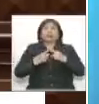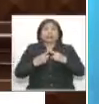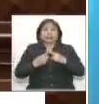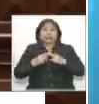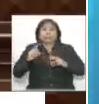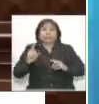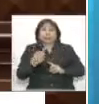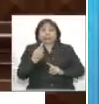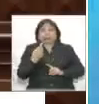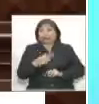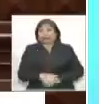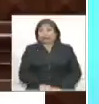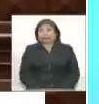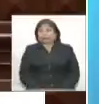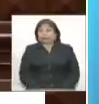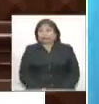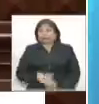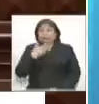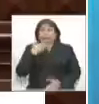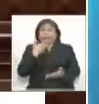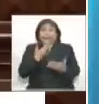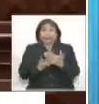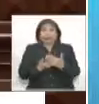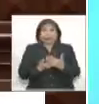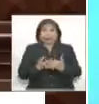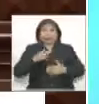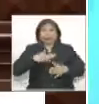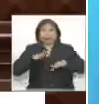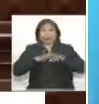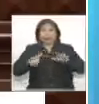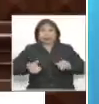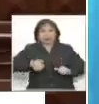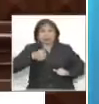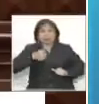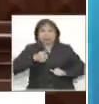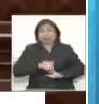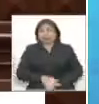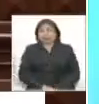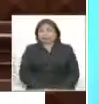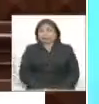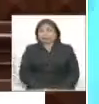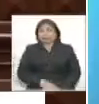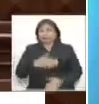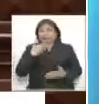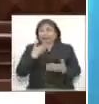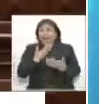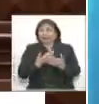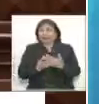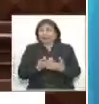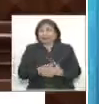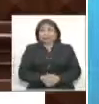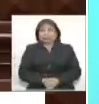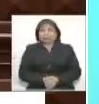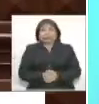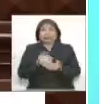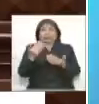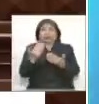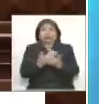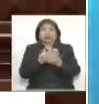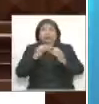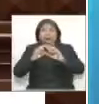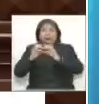corrupción. En el caso del señor Merino, además, esta es una acción del Congreso. En aquella época no lo fue, porque el señor